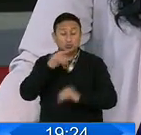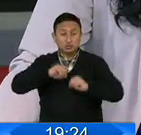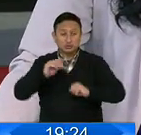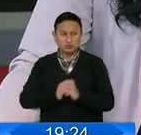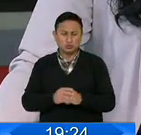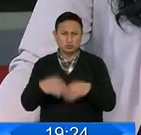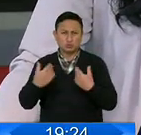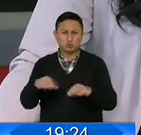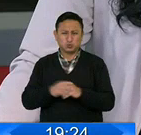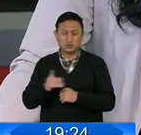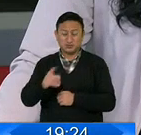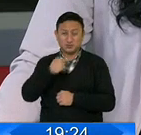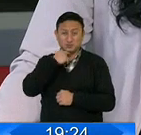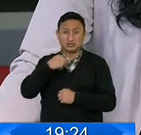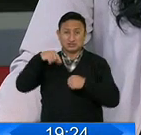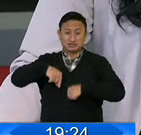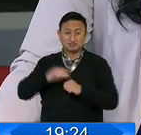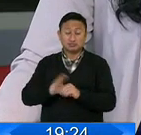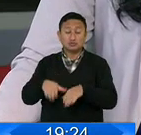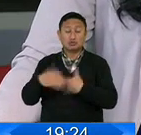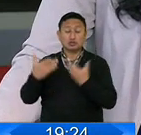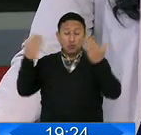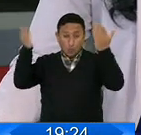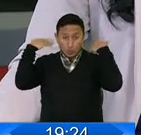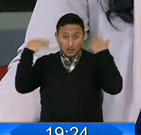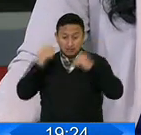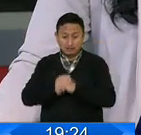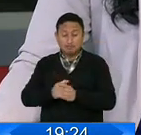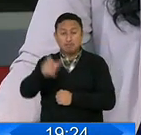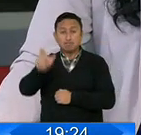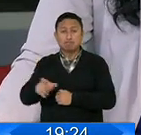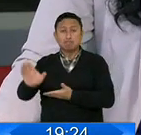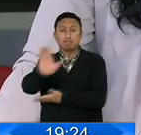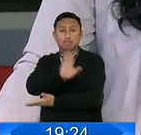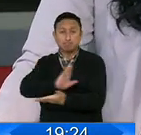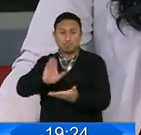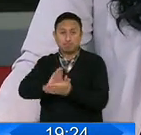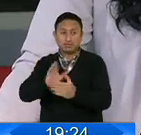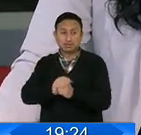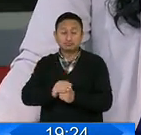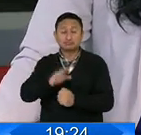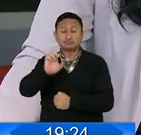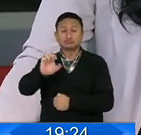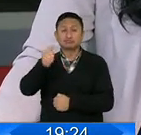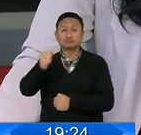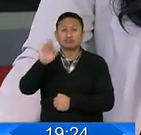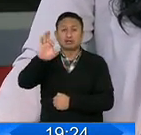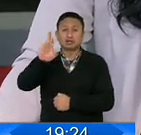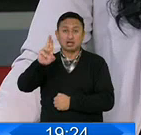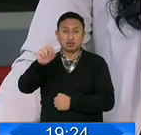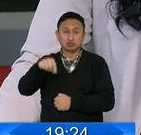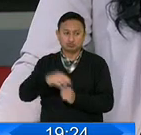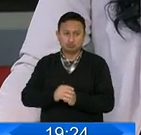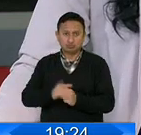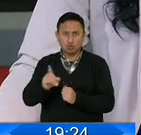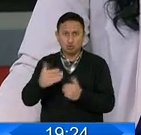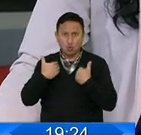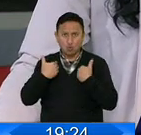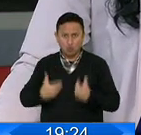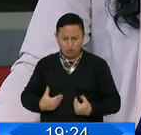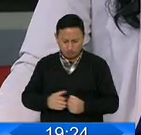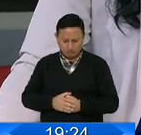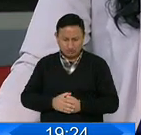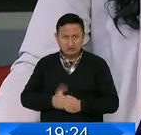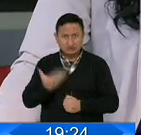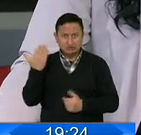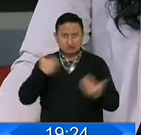macabro hecho se registró en la ciudad de Guayaquil. Moradores de la ciudadela Los Esteros hallaron los restos de un cadáver dentro